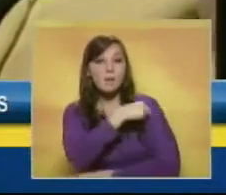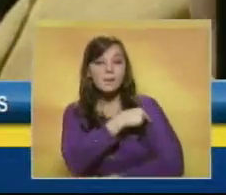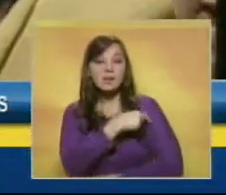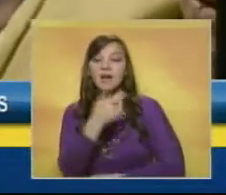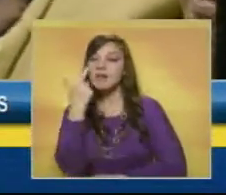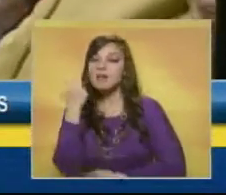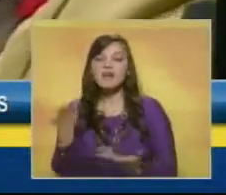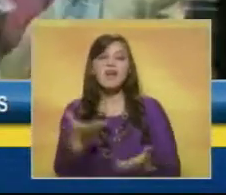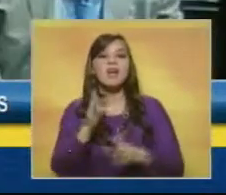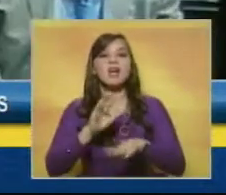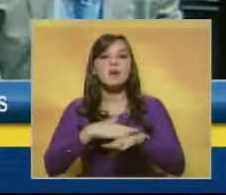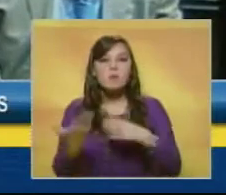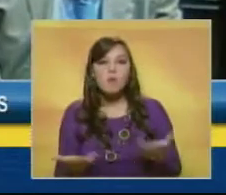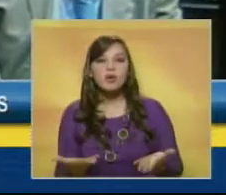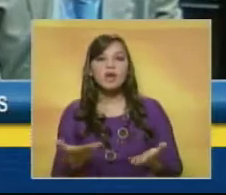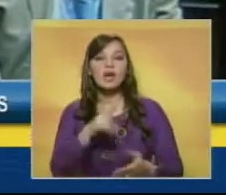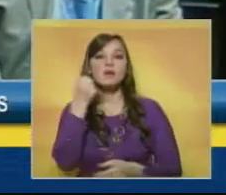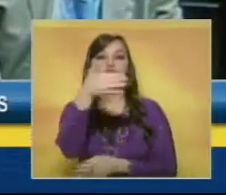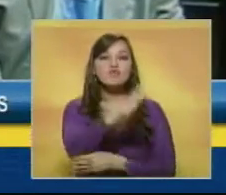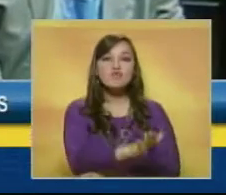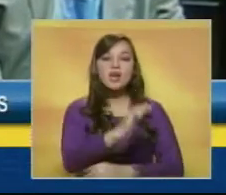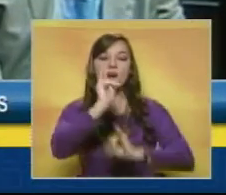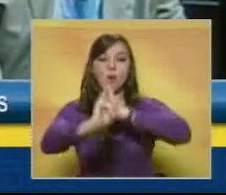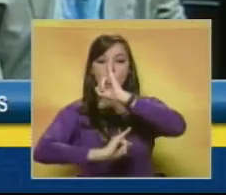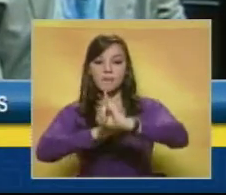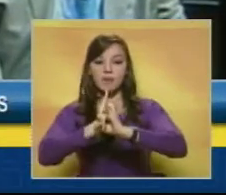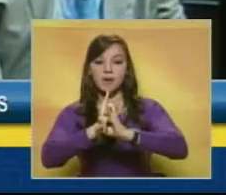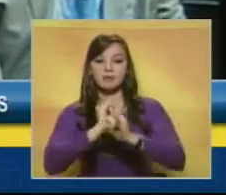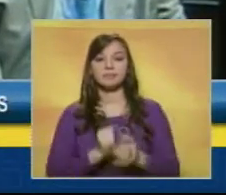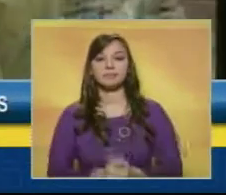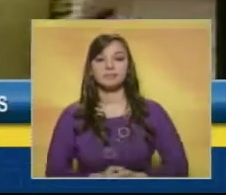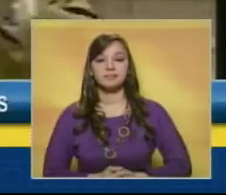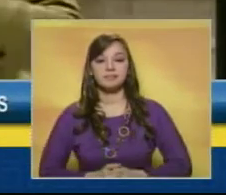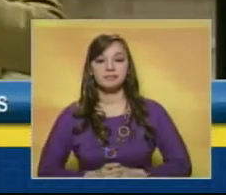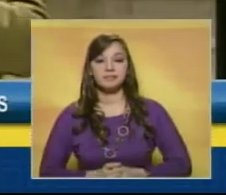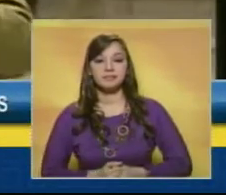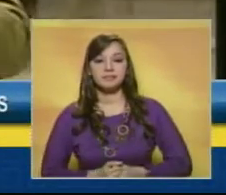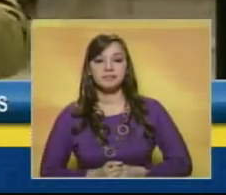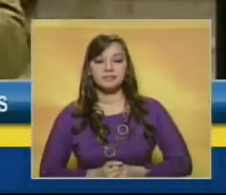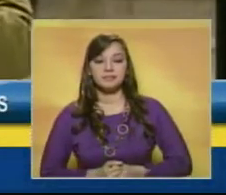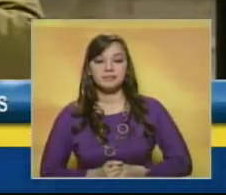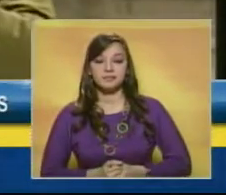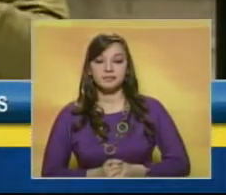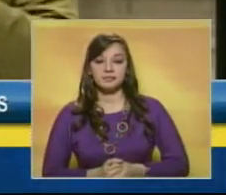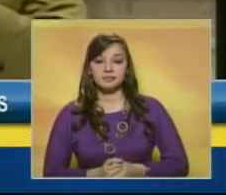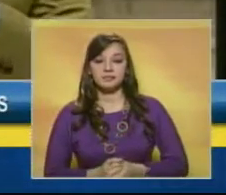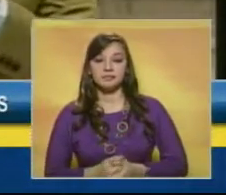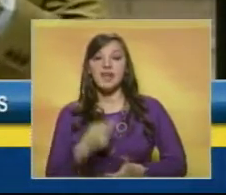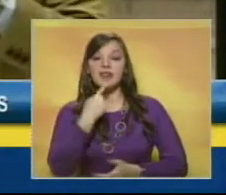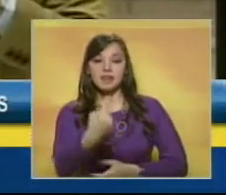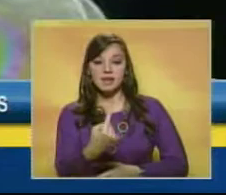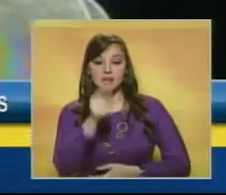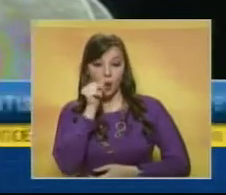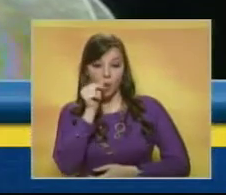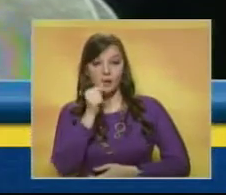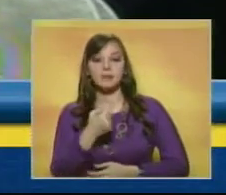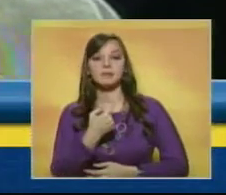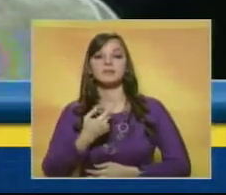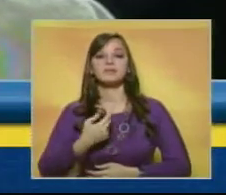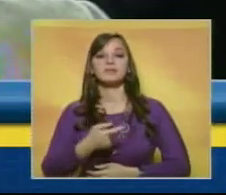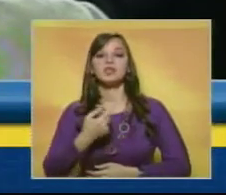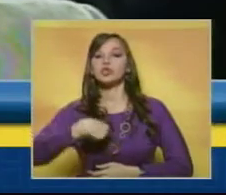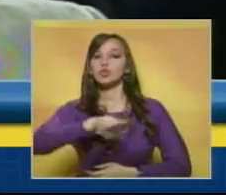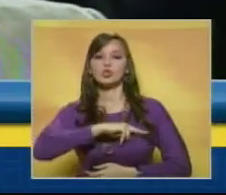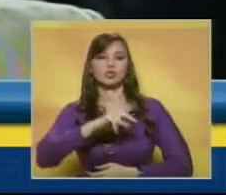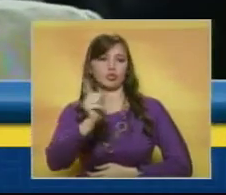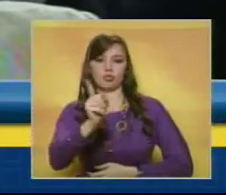así conocer las verdaderas causas de los decesos de los neonatos. Desarrollo social integral, Pero nosotros no tenemos